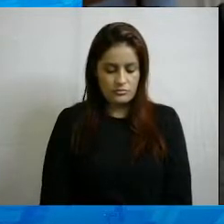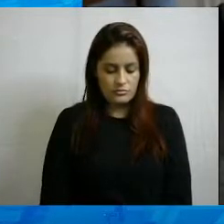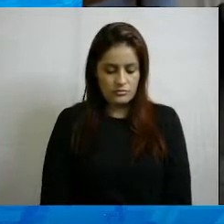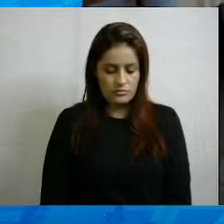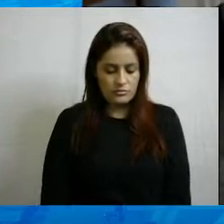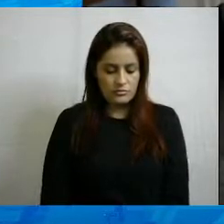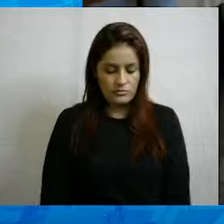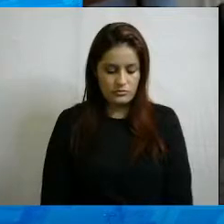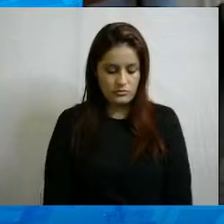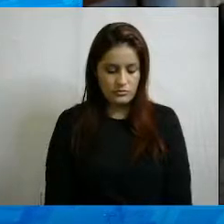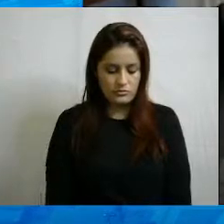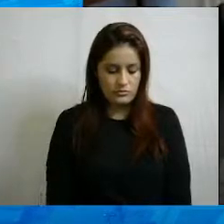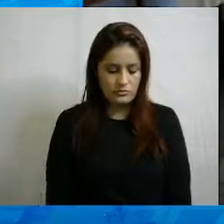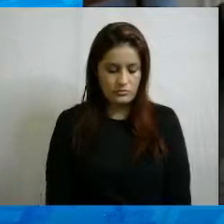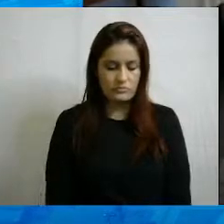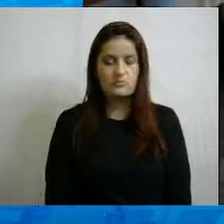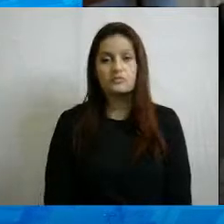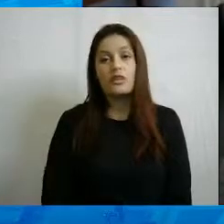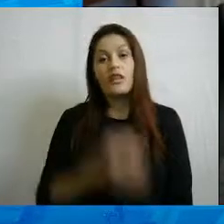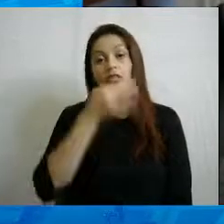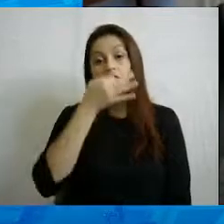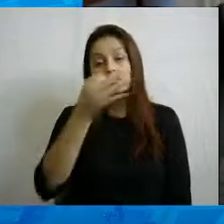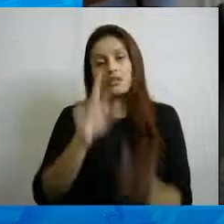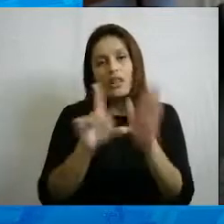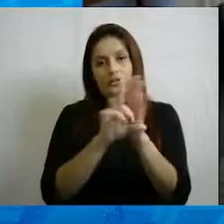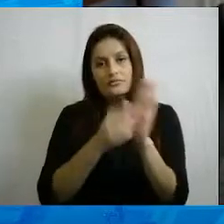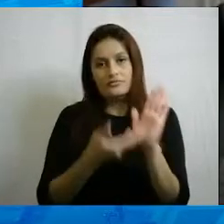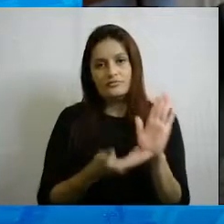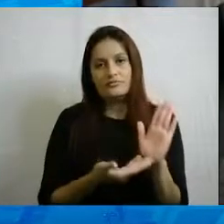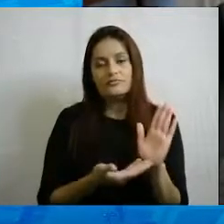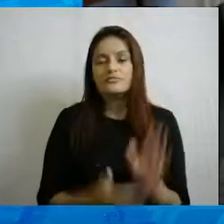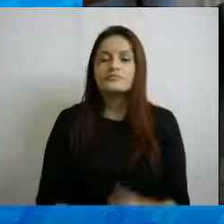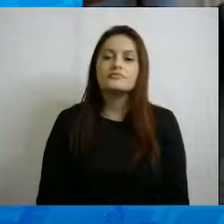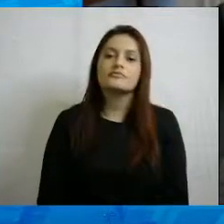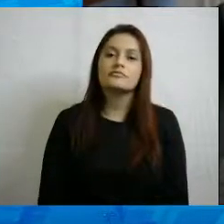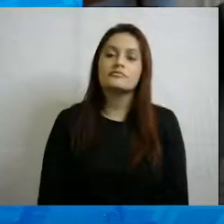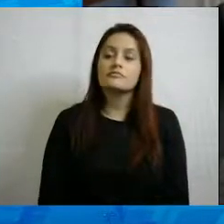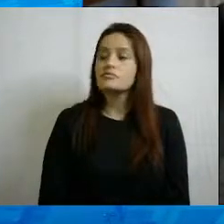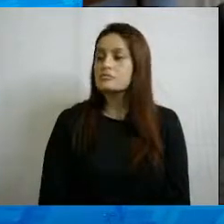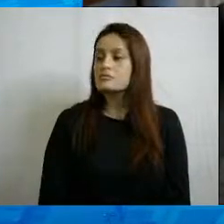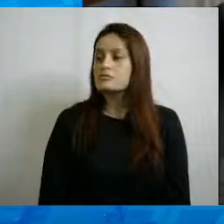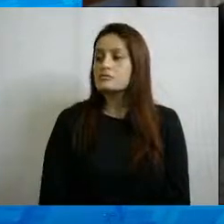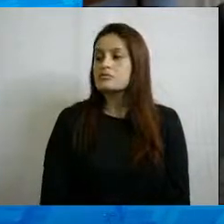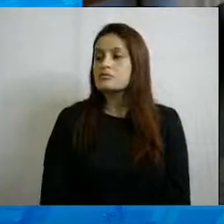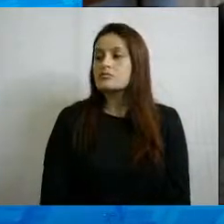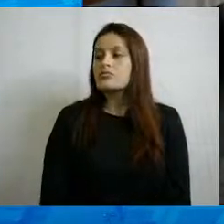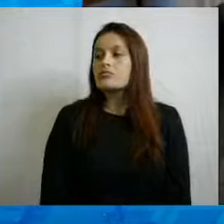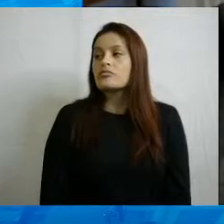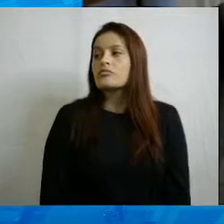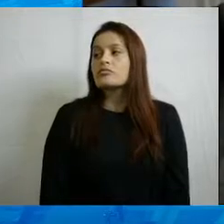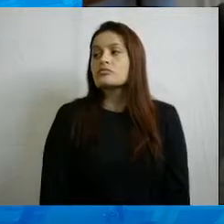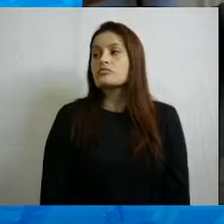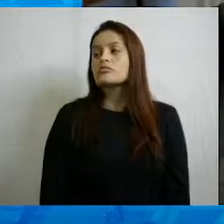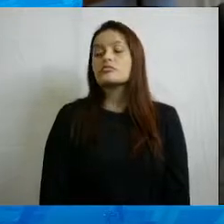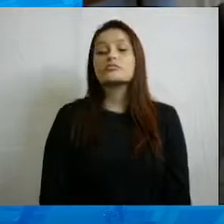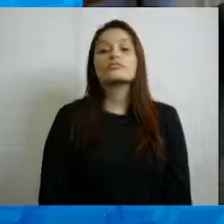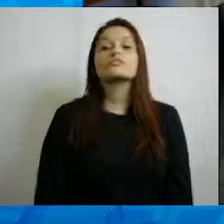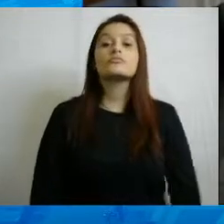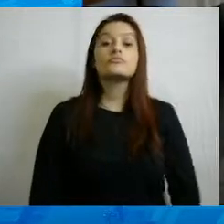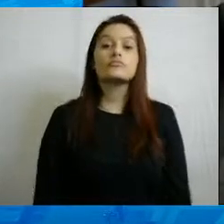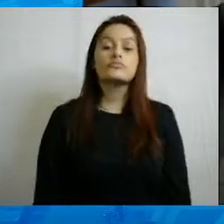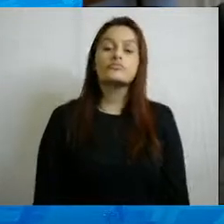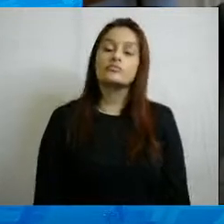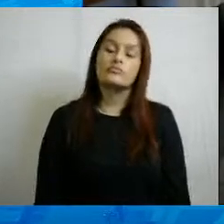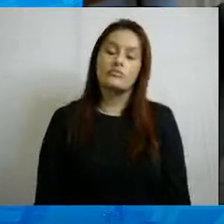se ha resuelto históricamente por la doctrina jurídica, la coercibilidad de la norma.